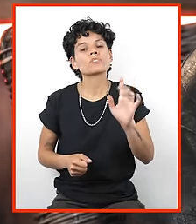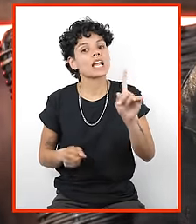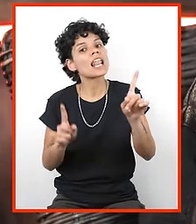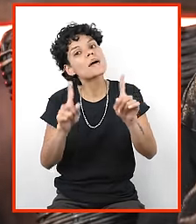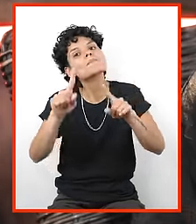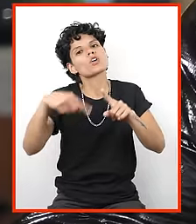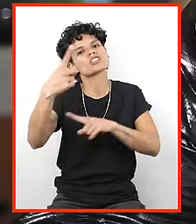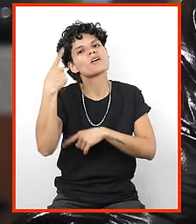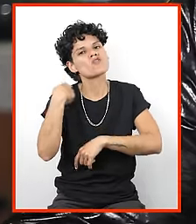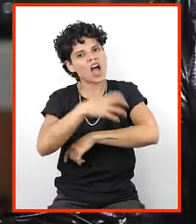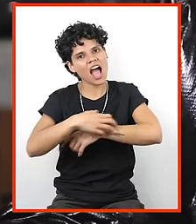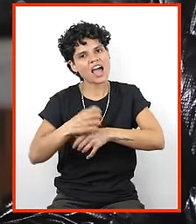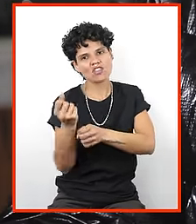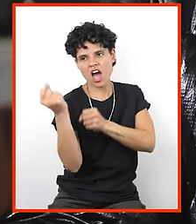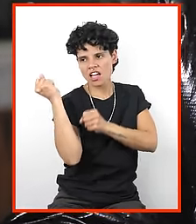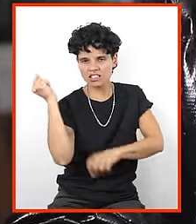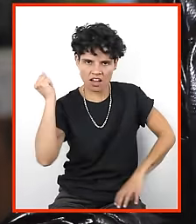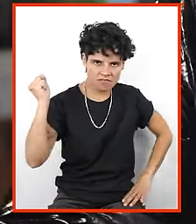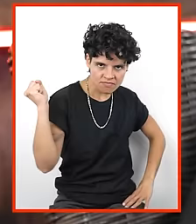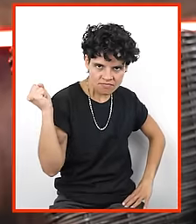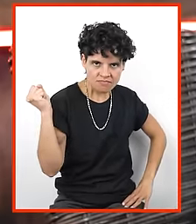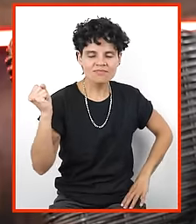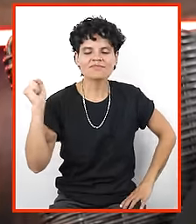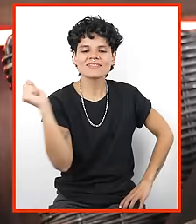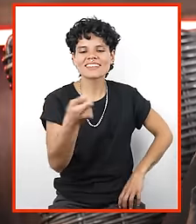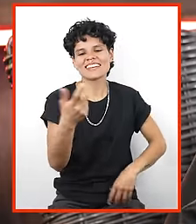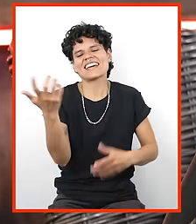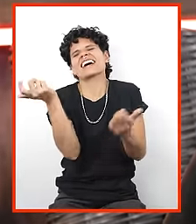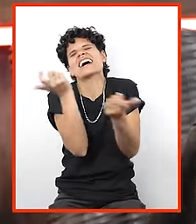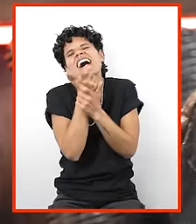un gato con el hacha. Listo.